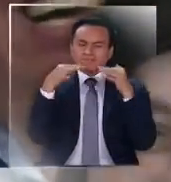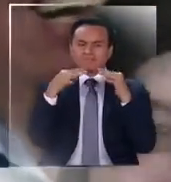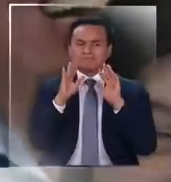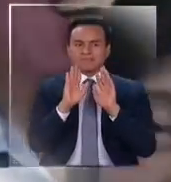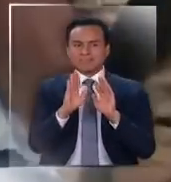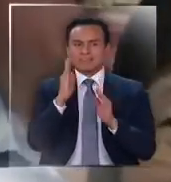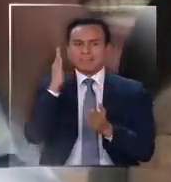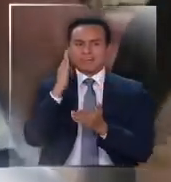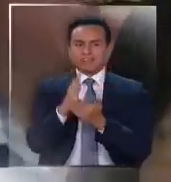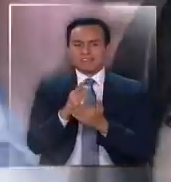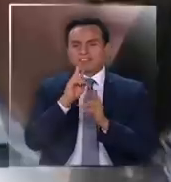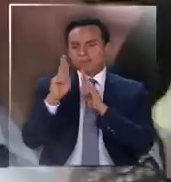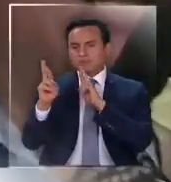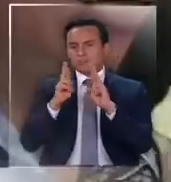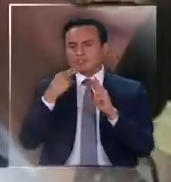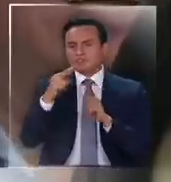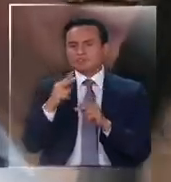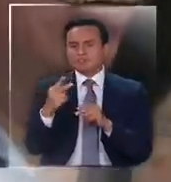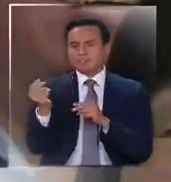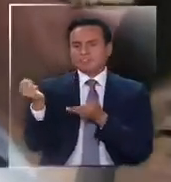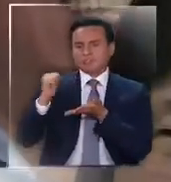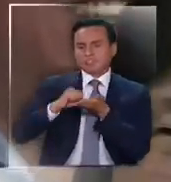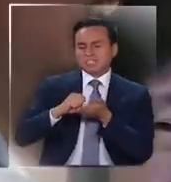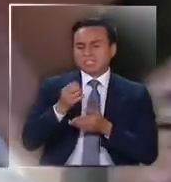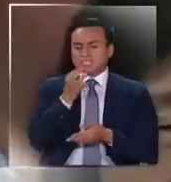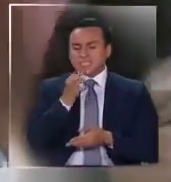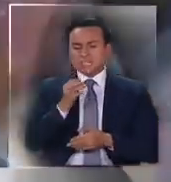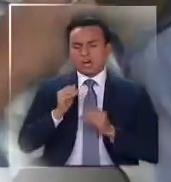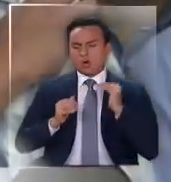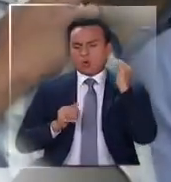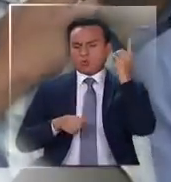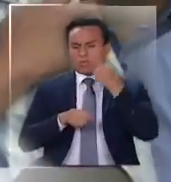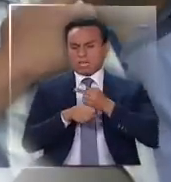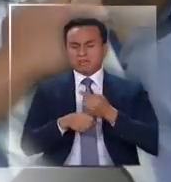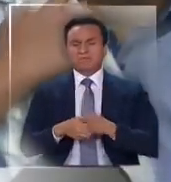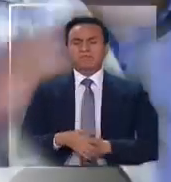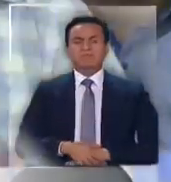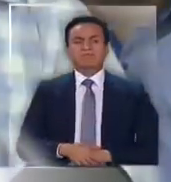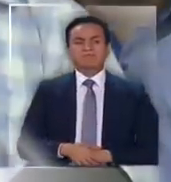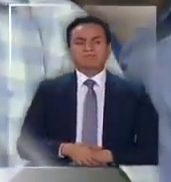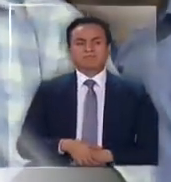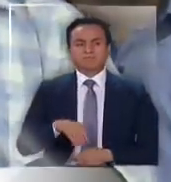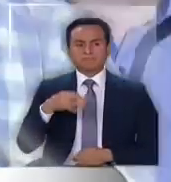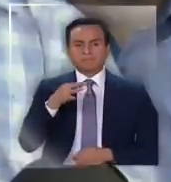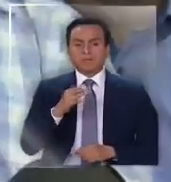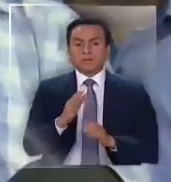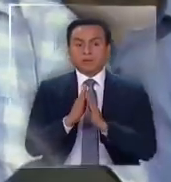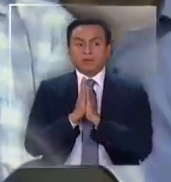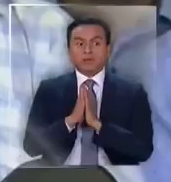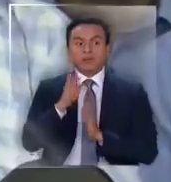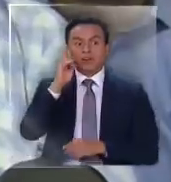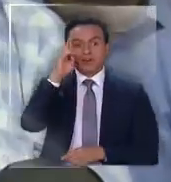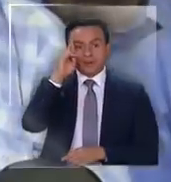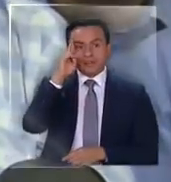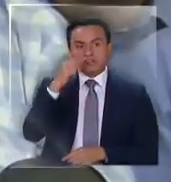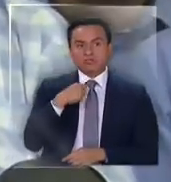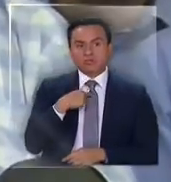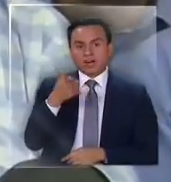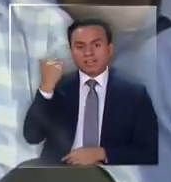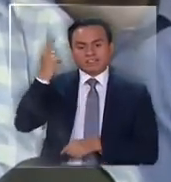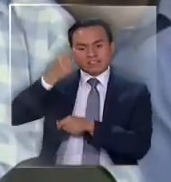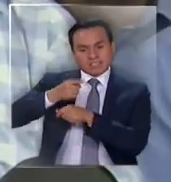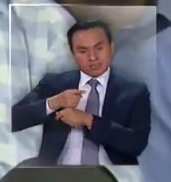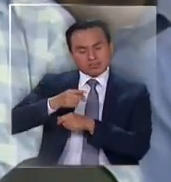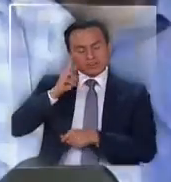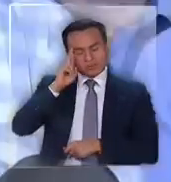usó hasta para responder a sus detractores que lo tildaron de autoritario. Por favor, recuerden que yo era un